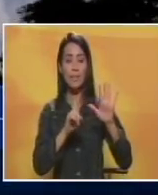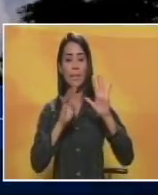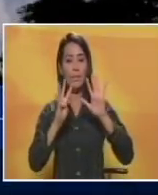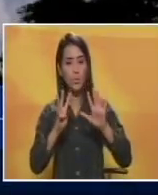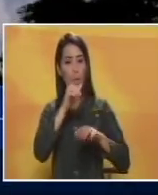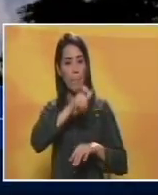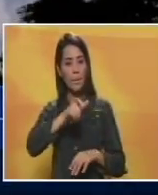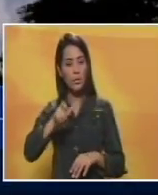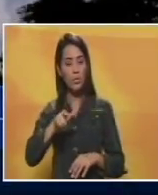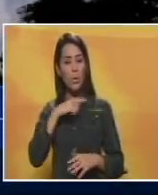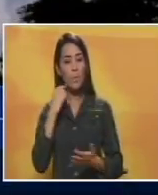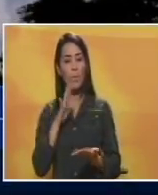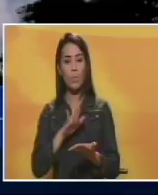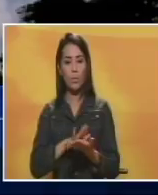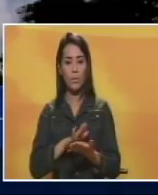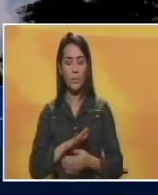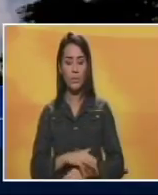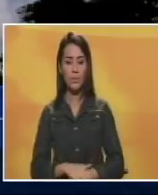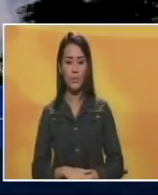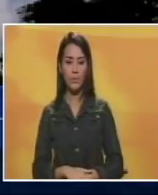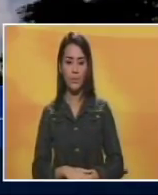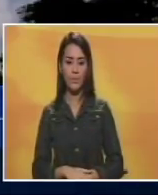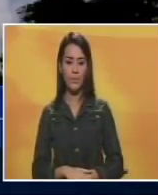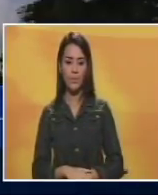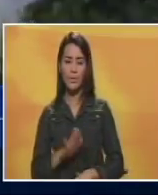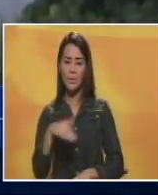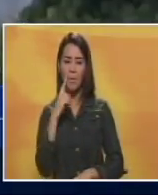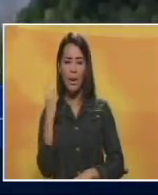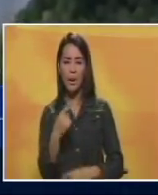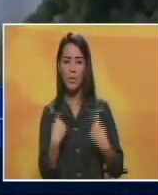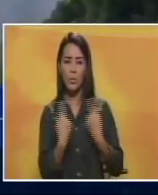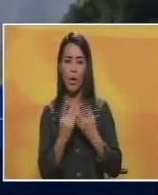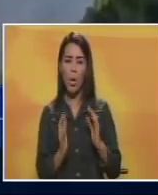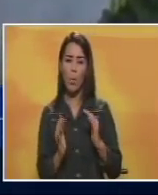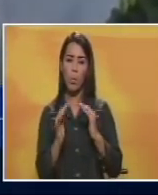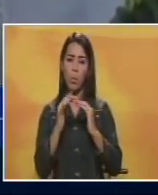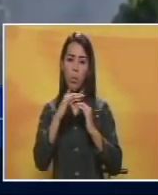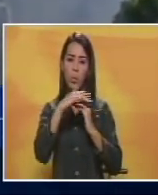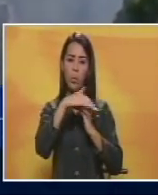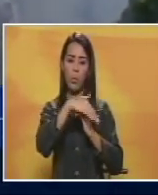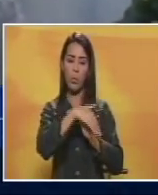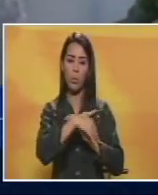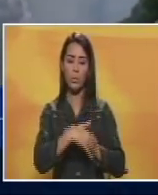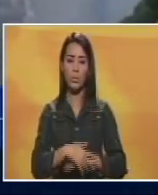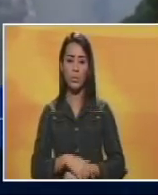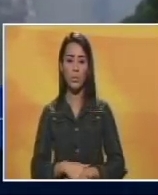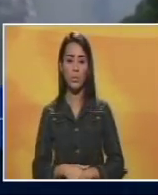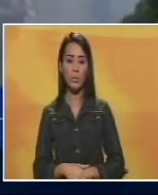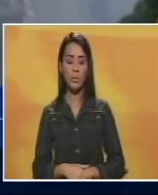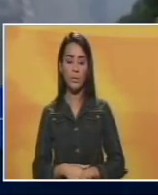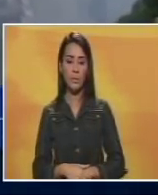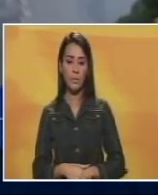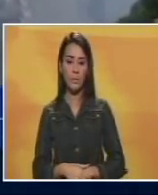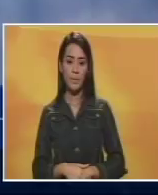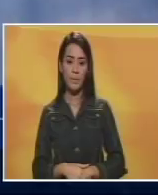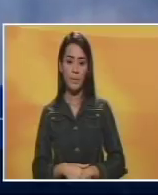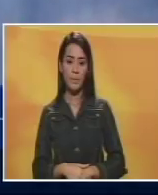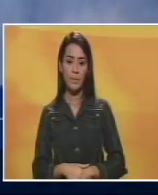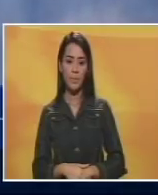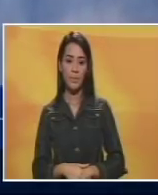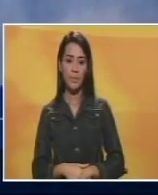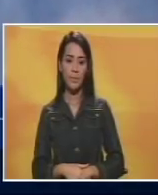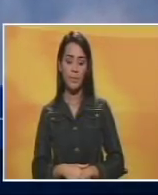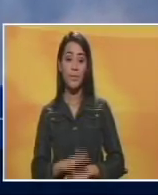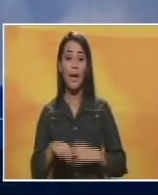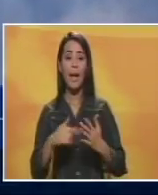69 personas que han perdido la vida después de que este lajar descendiera por las laderas del volcán de Fuego y